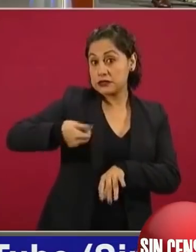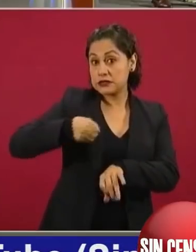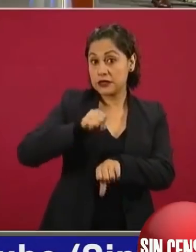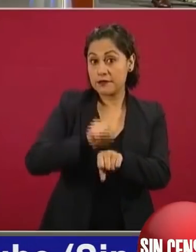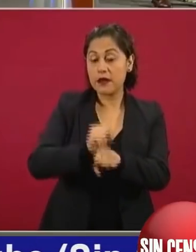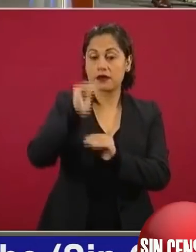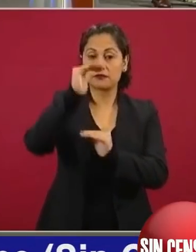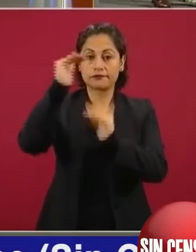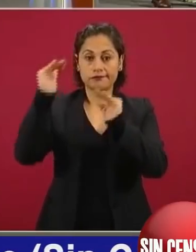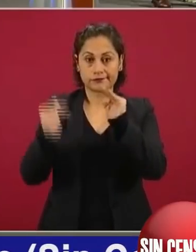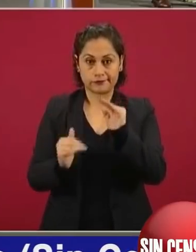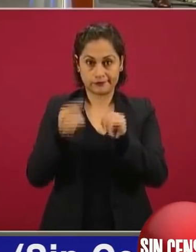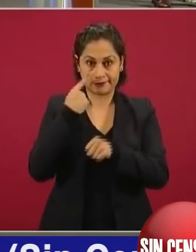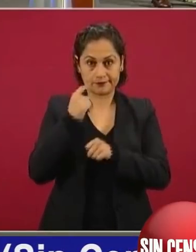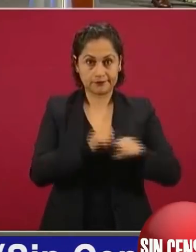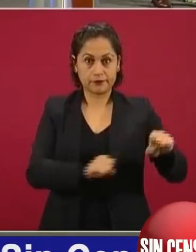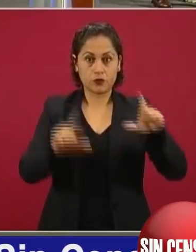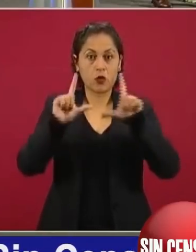La siguiente.